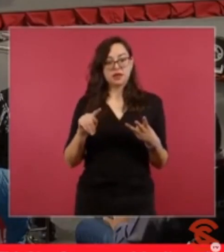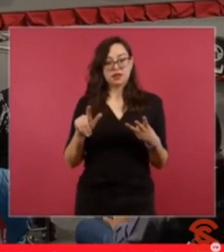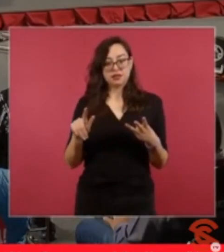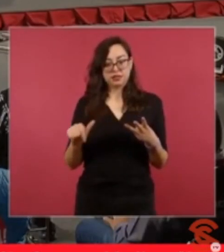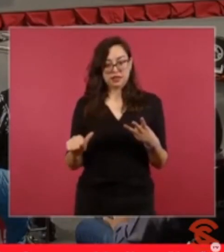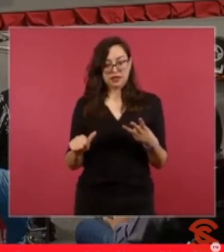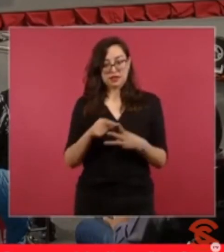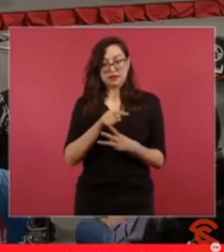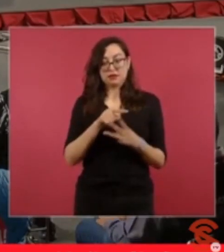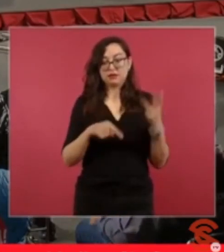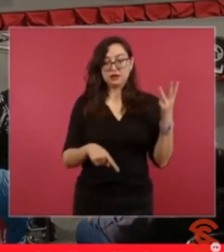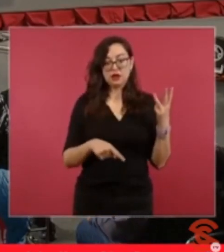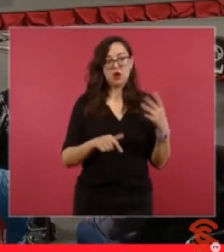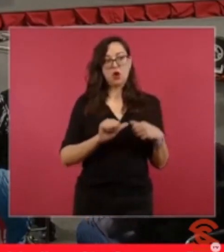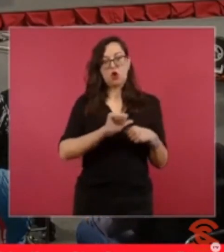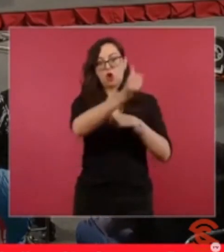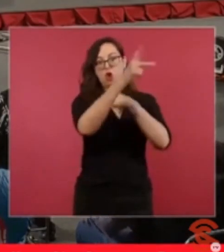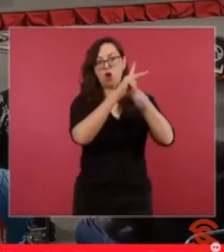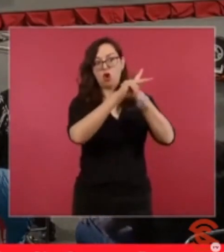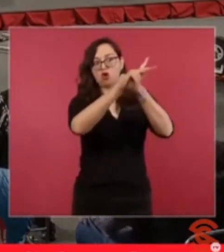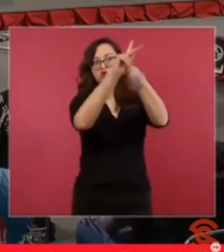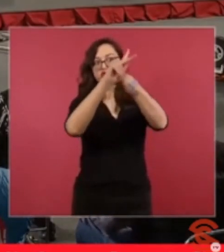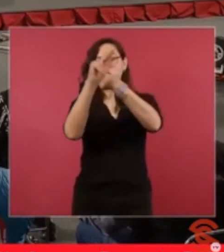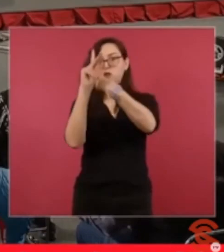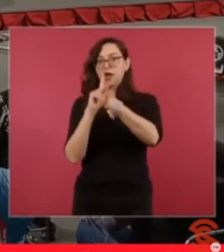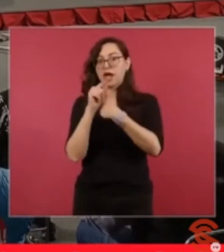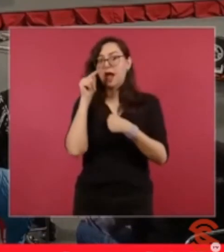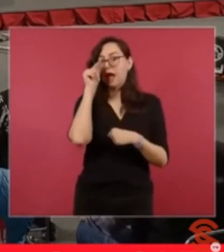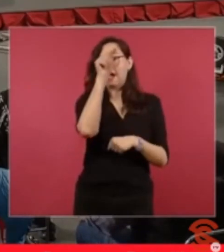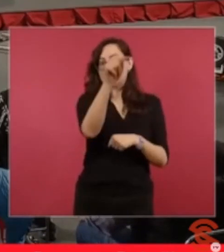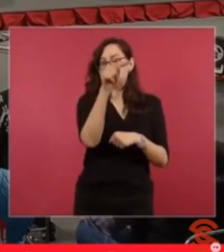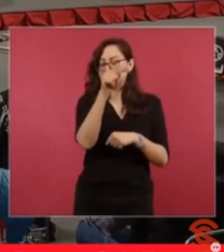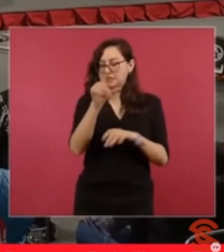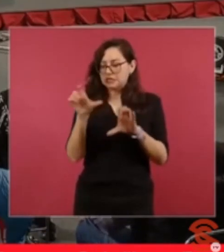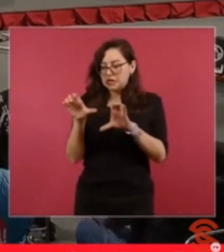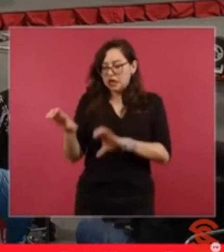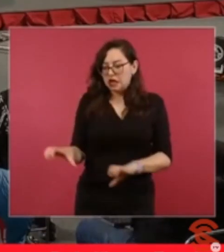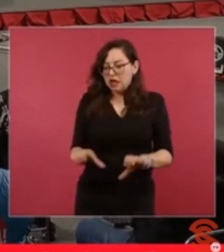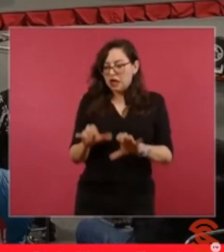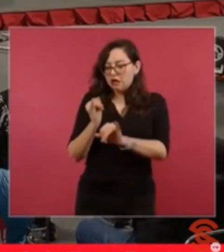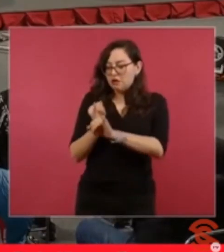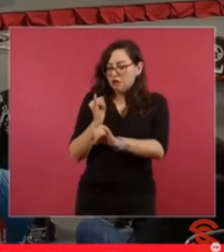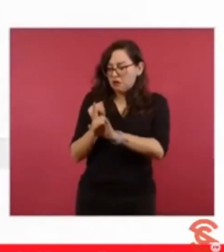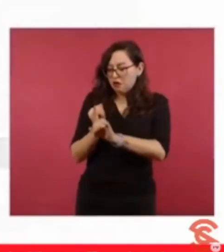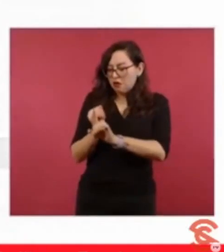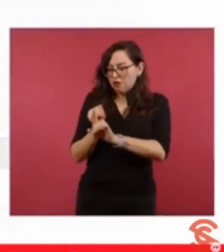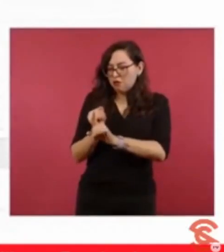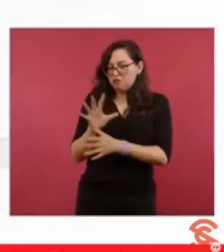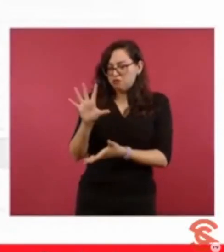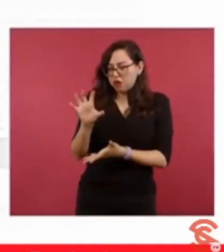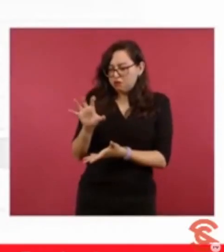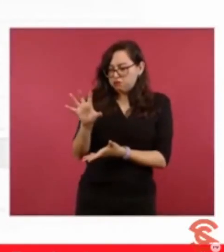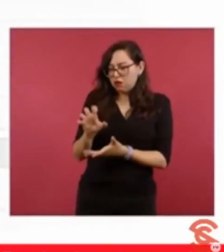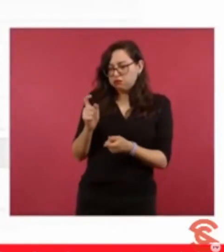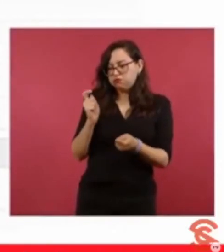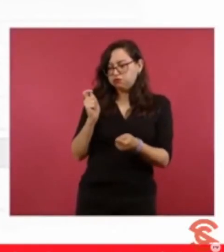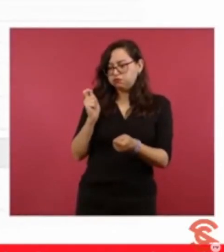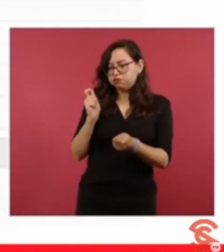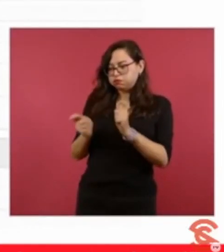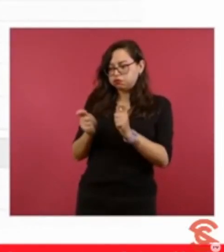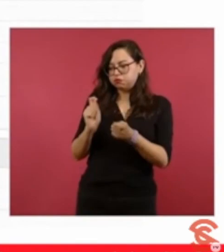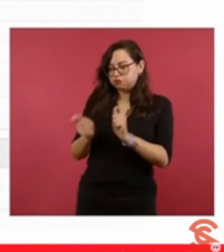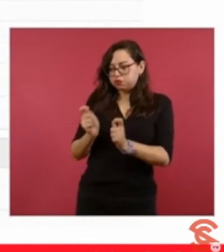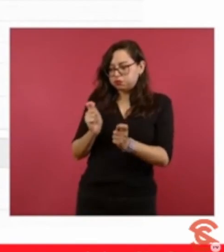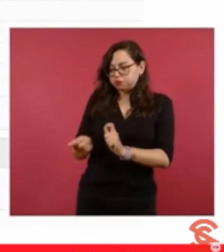O sea, ellos se alojan en otras partes del mundo para anunciarse en México.